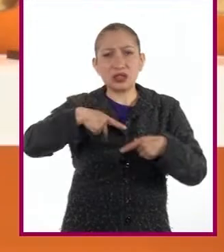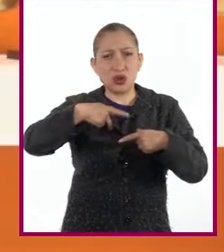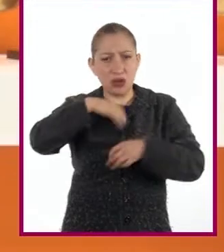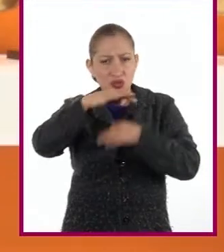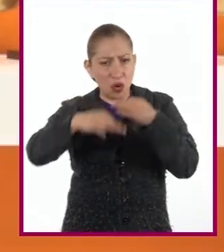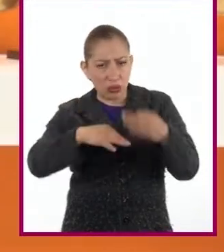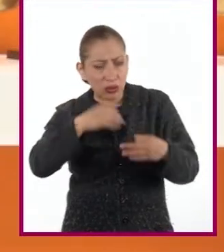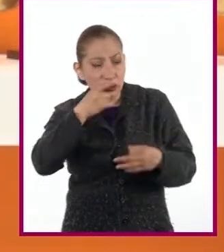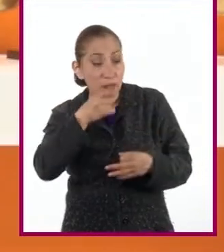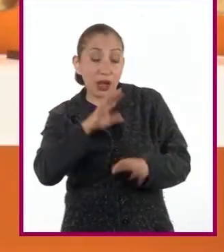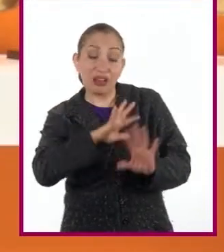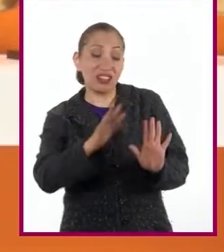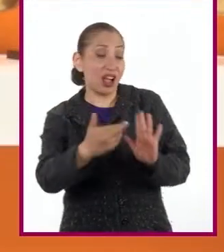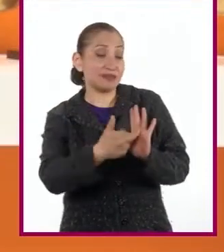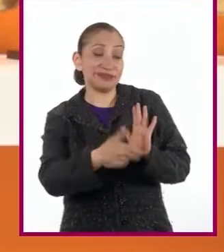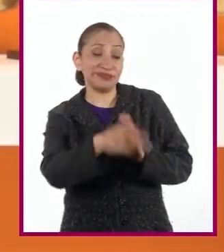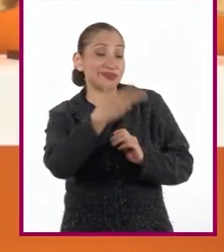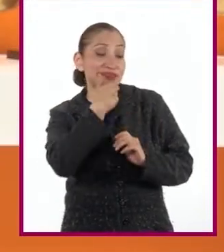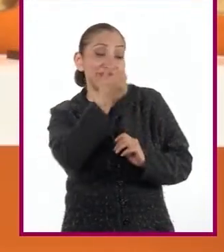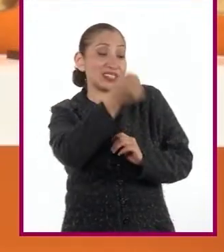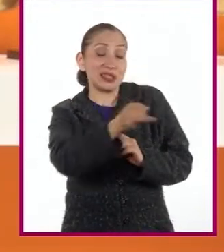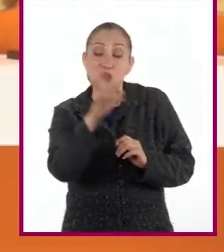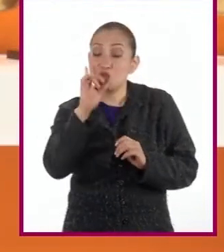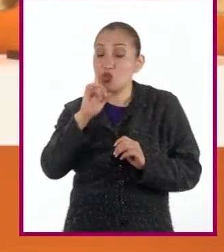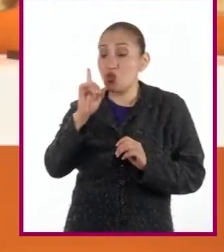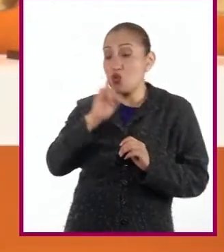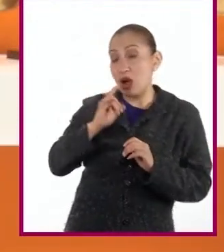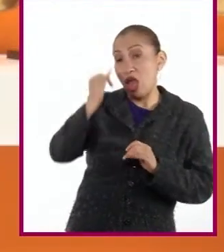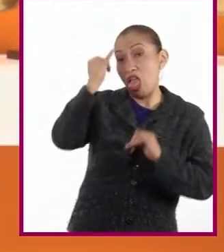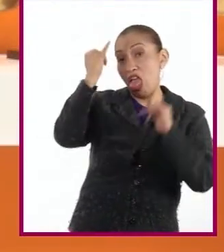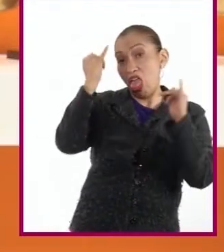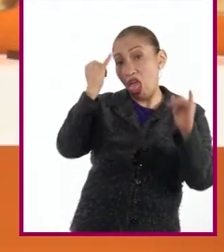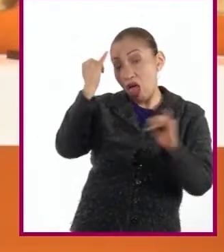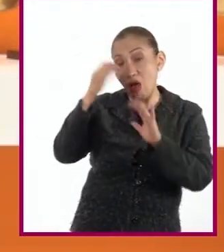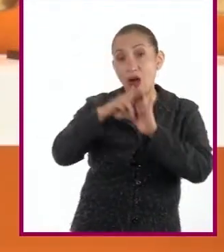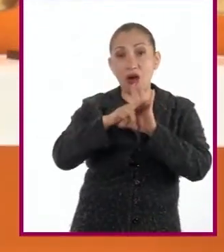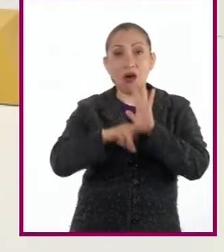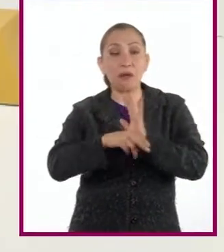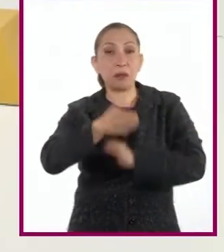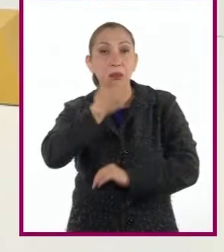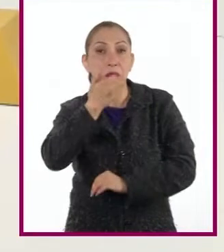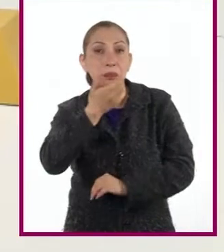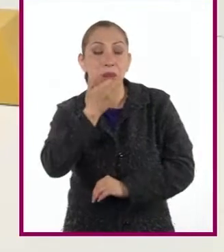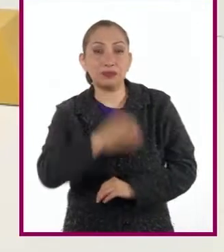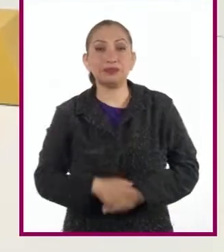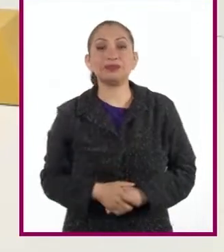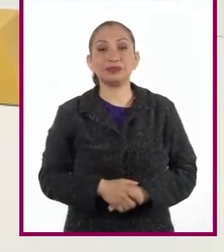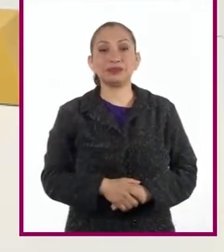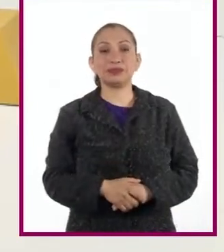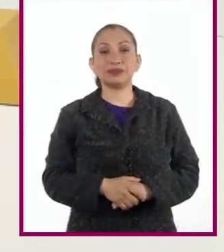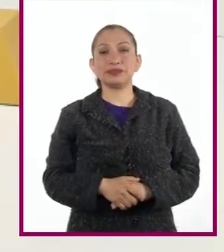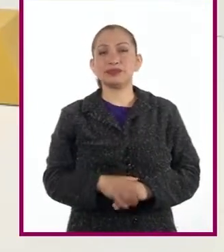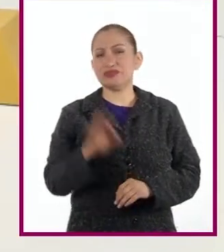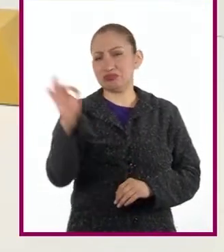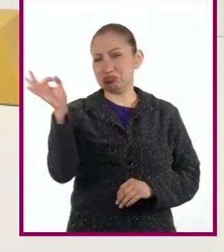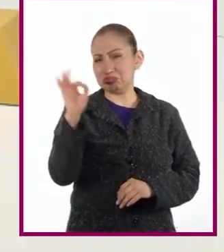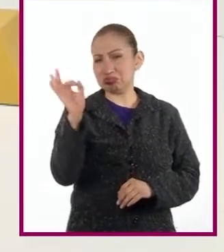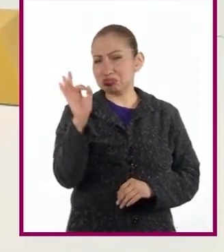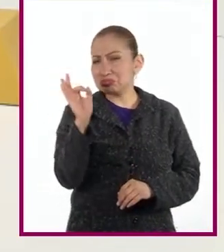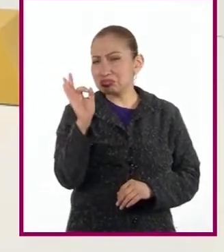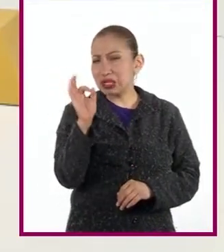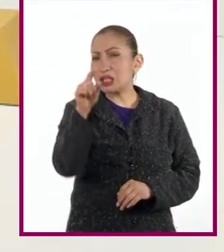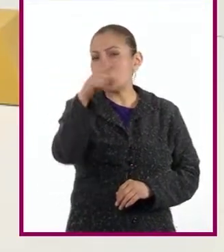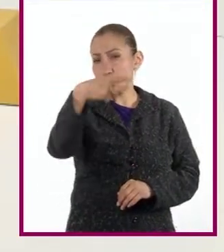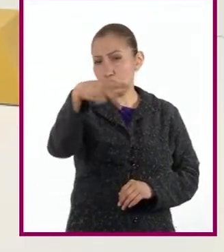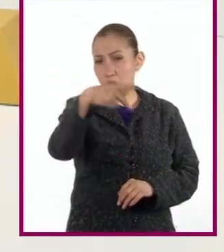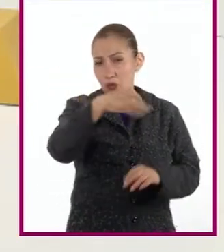conjunto, han establecido como parámetros, ideas, normas o costumbres. Posiblemente, entre